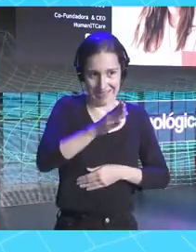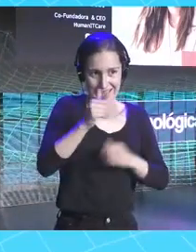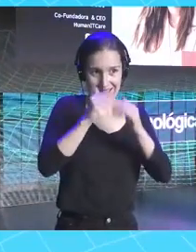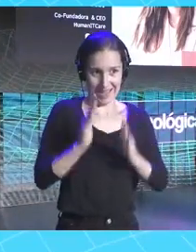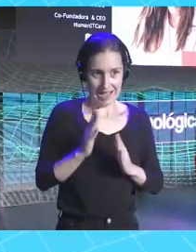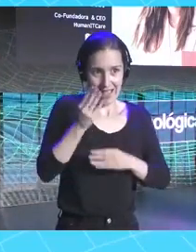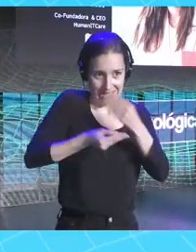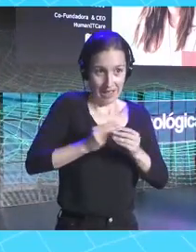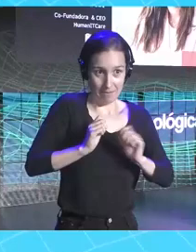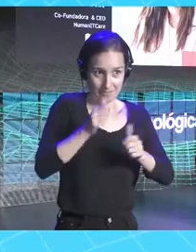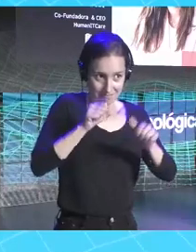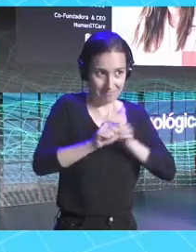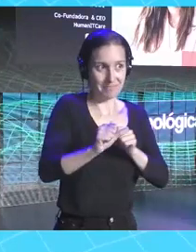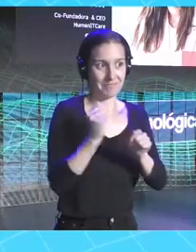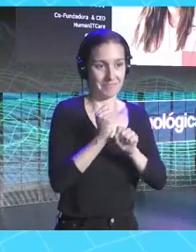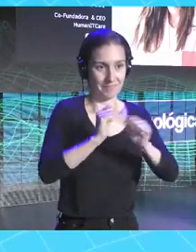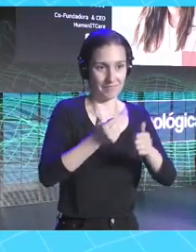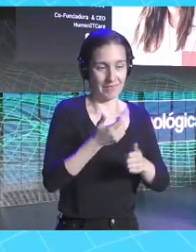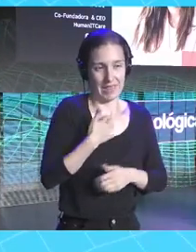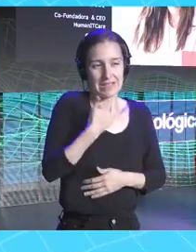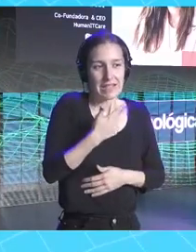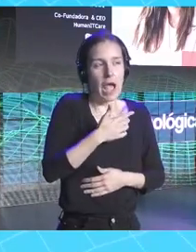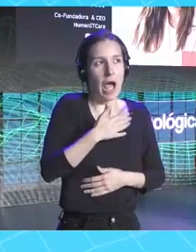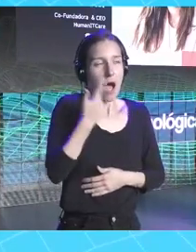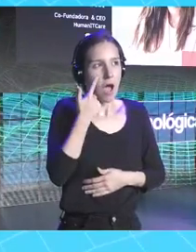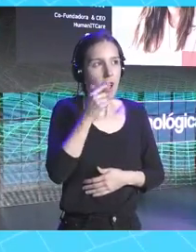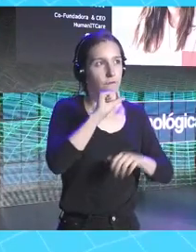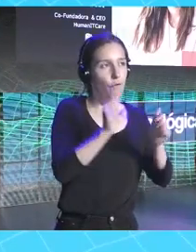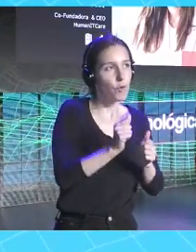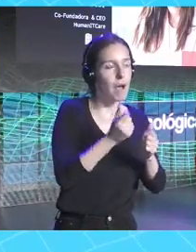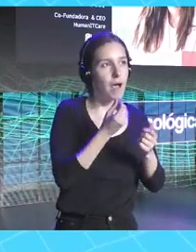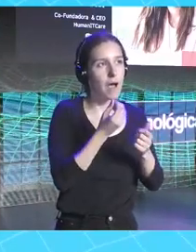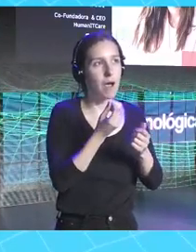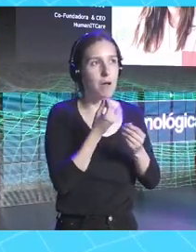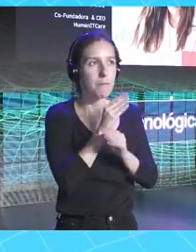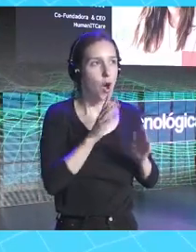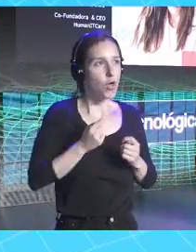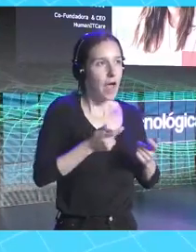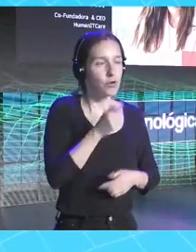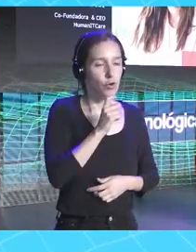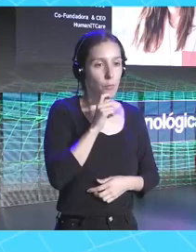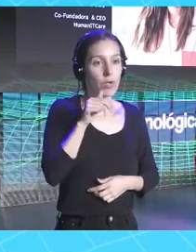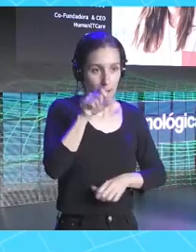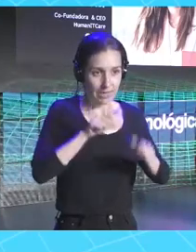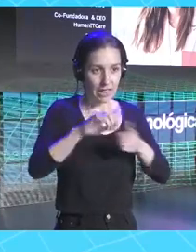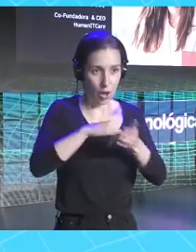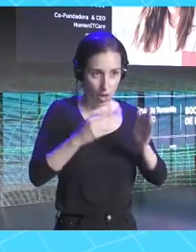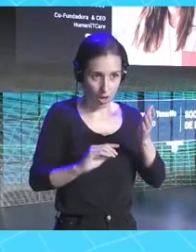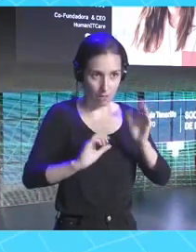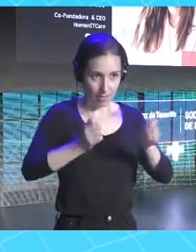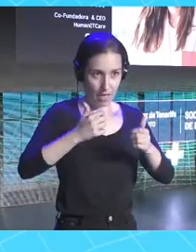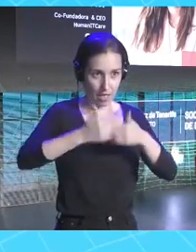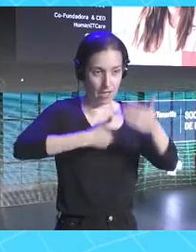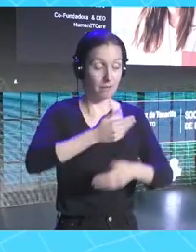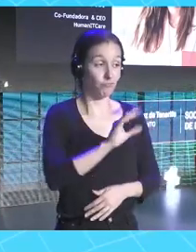no puedo yo mejorar esto de esta manera y ahí decidiste montar una esta solución tecnológica tuve la suerte además de conocer